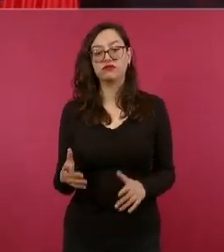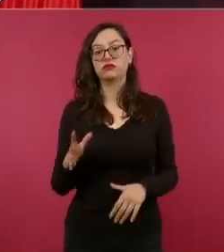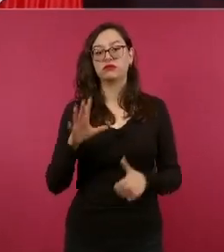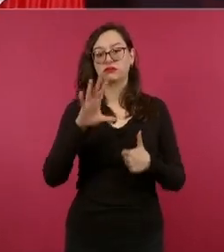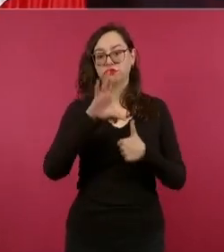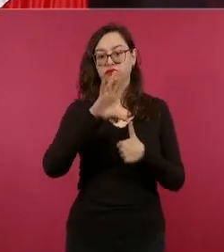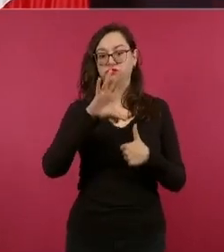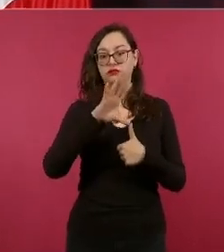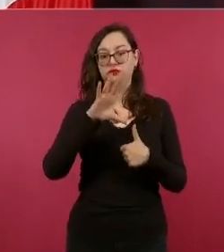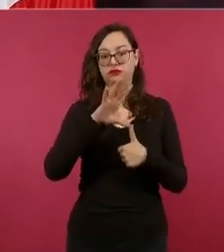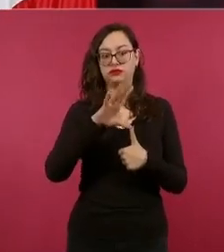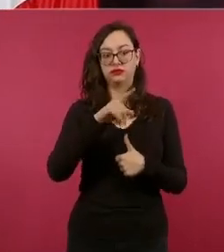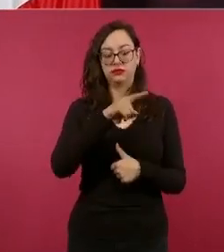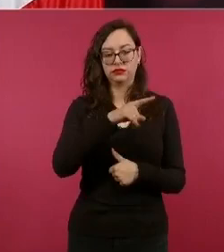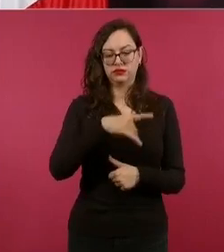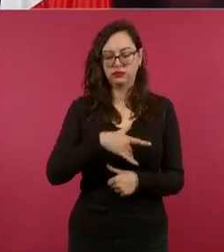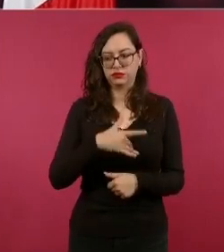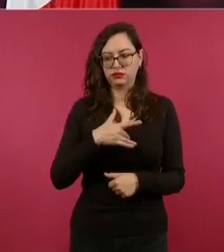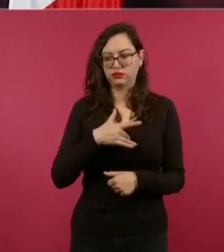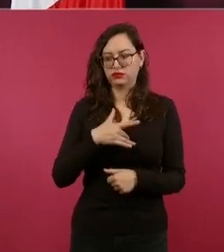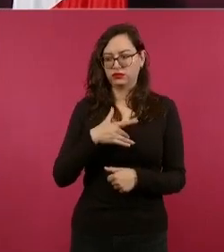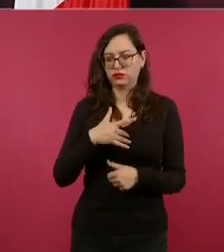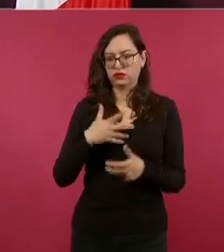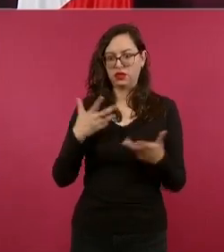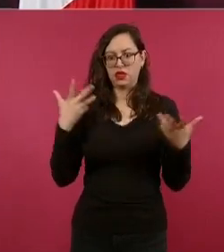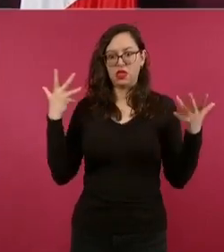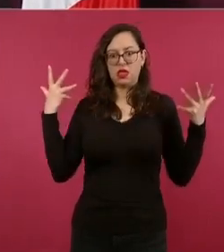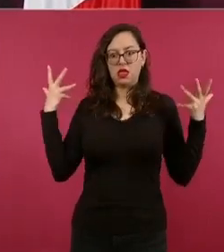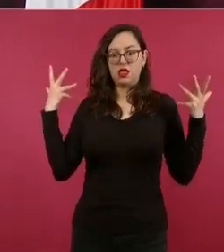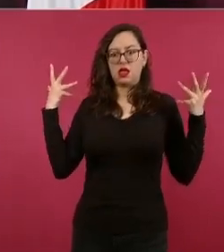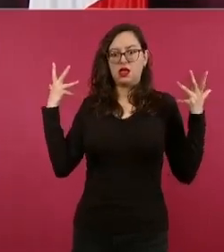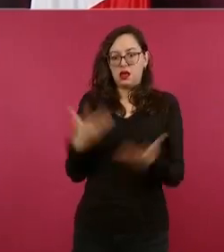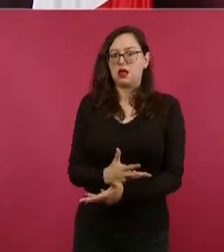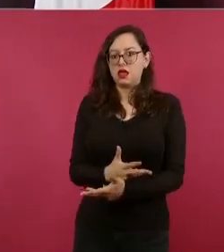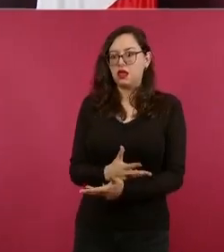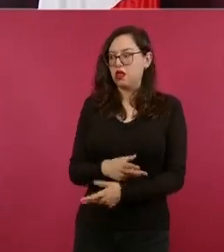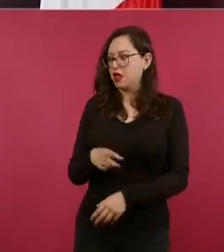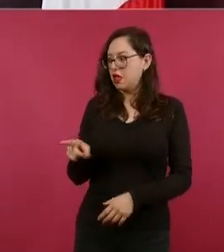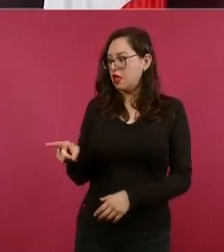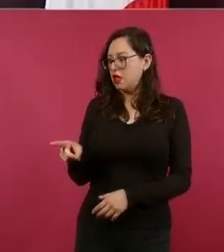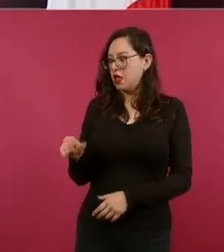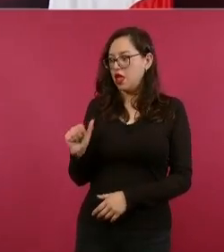es cuando internalizan de que no era